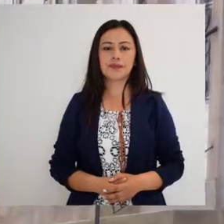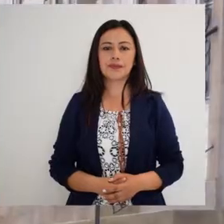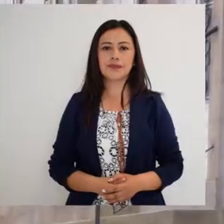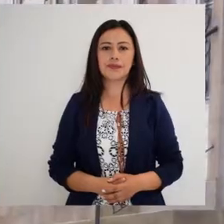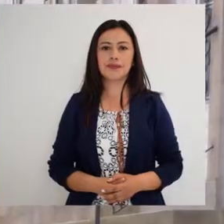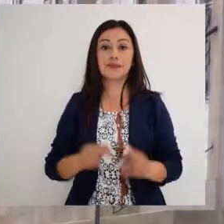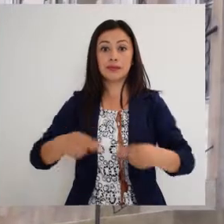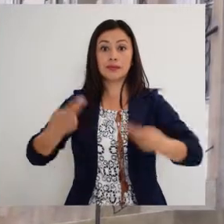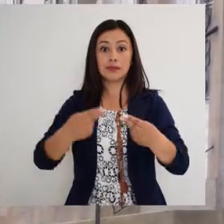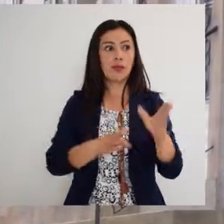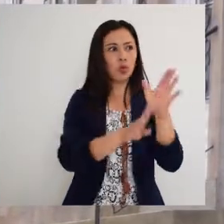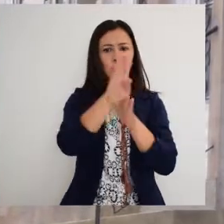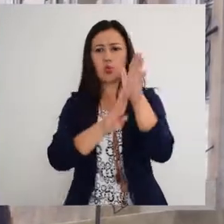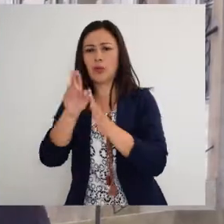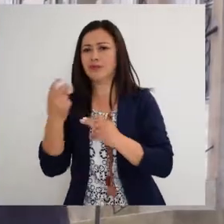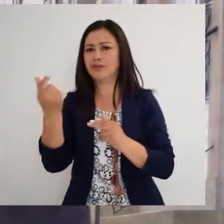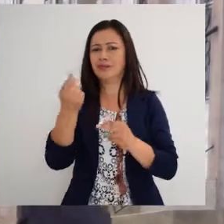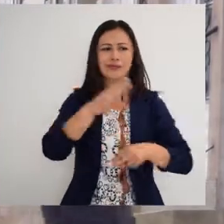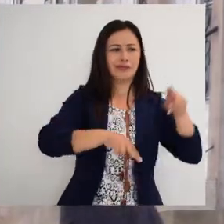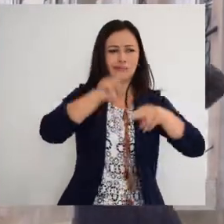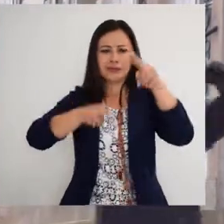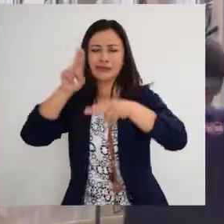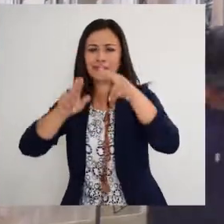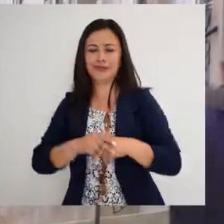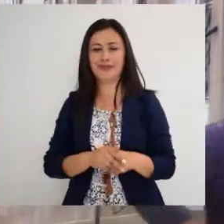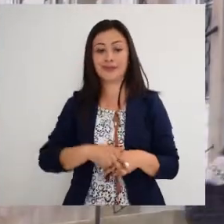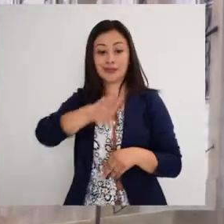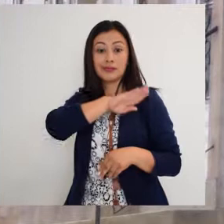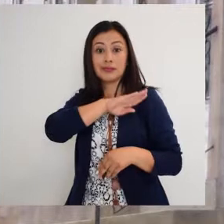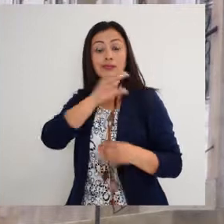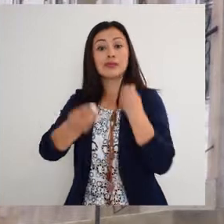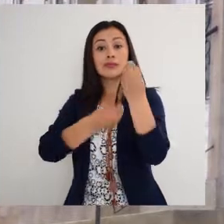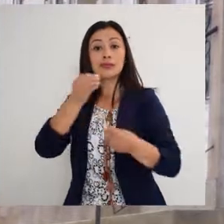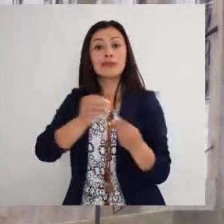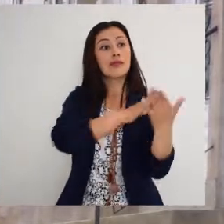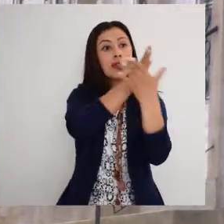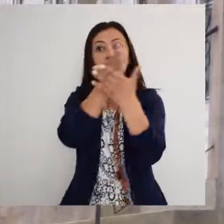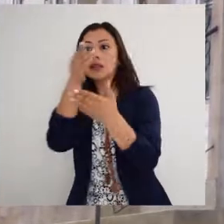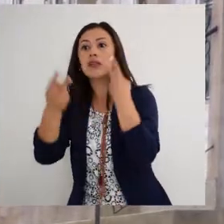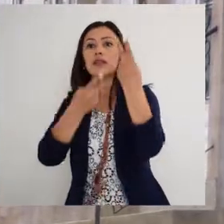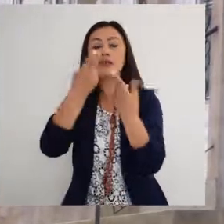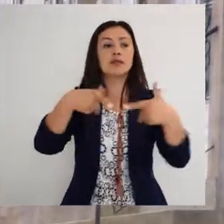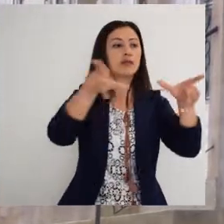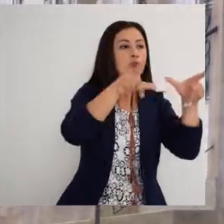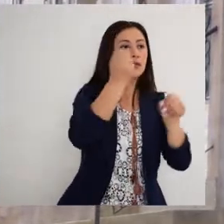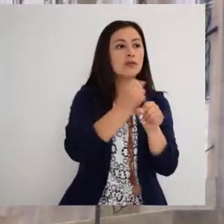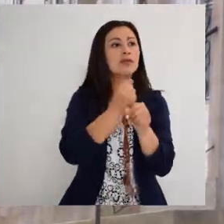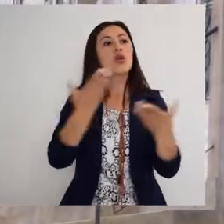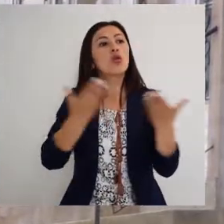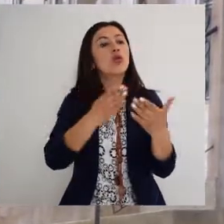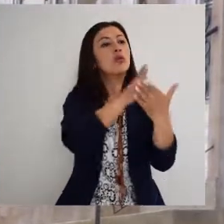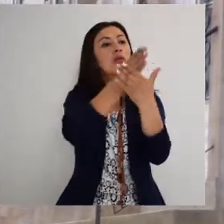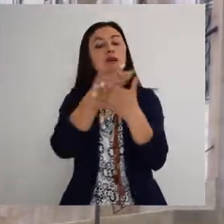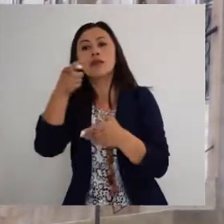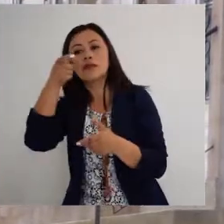Tunja avanza de forma rápida en materia de infraestructura. Para esto, nuestro alcalde, el doctor Pablo Emilio Cepeda Novoa, nos habla acerca de algunos de los frentes